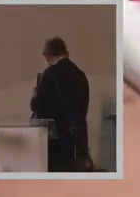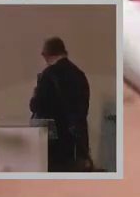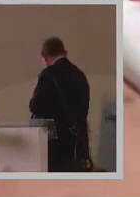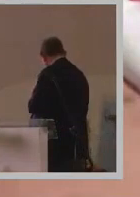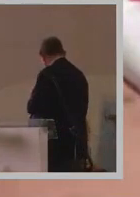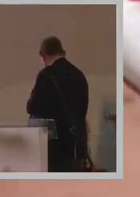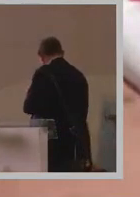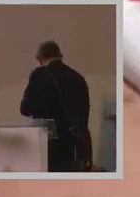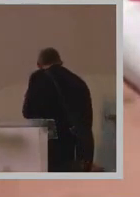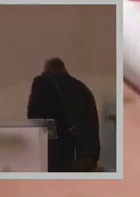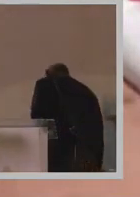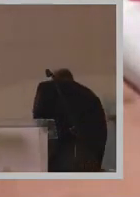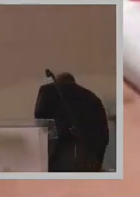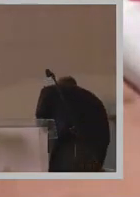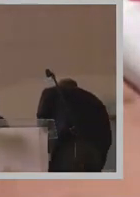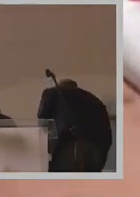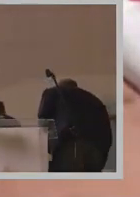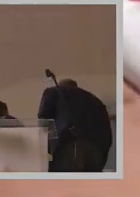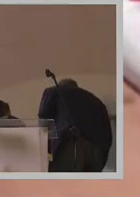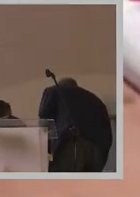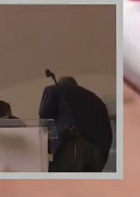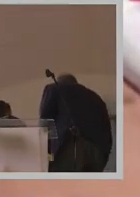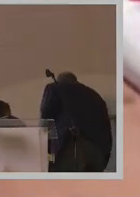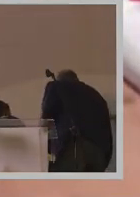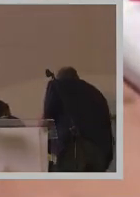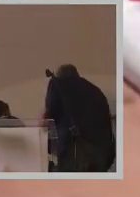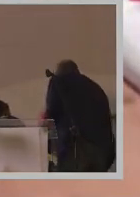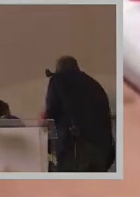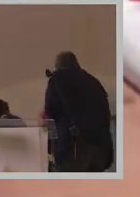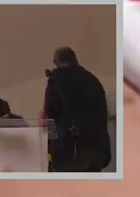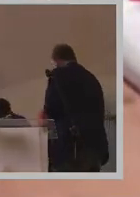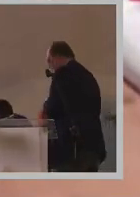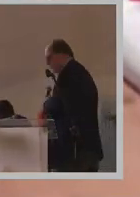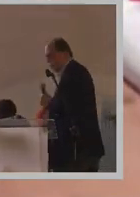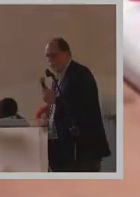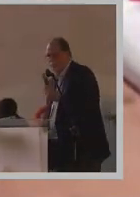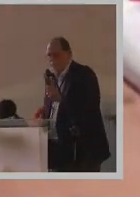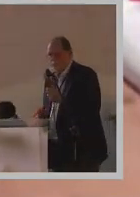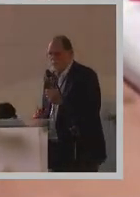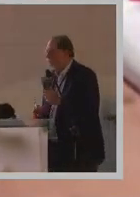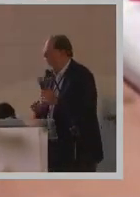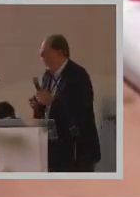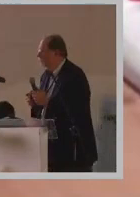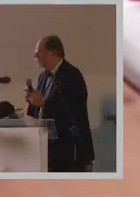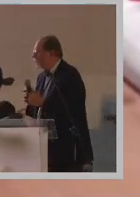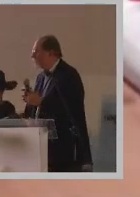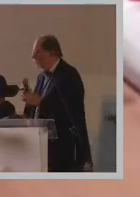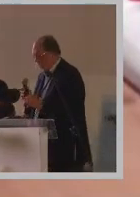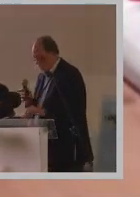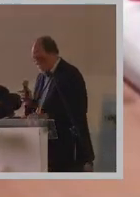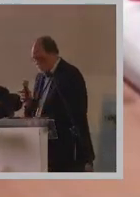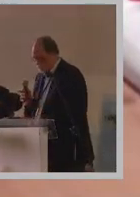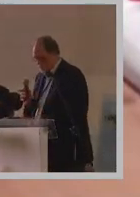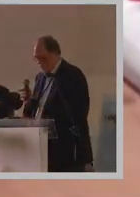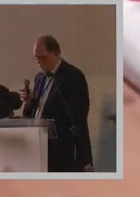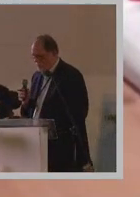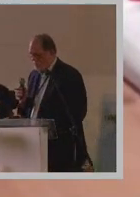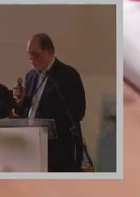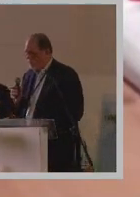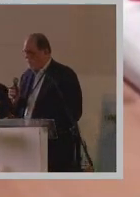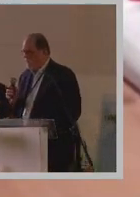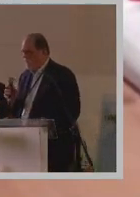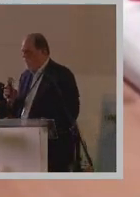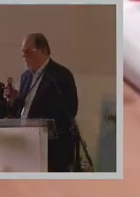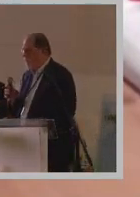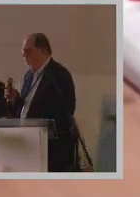United Nations Charter, with its ban against the threat or use of force in